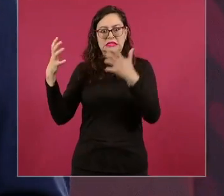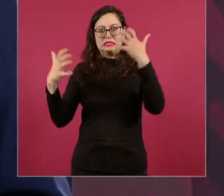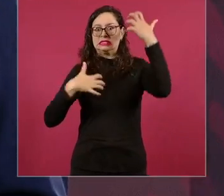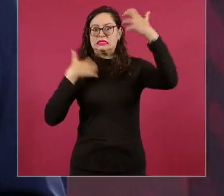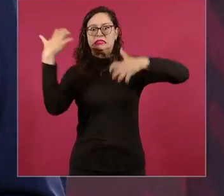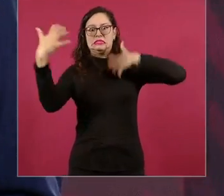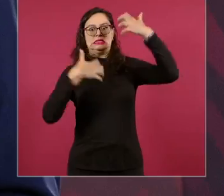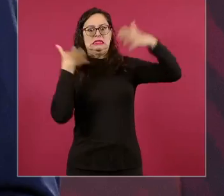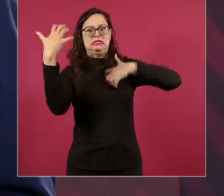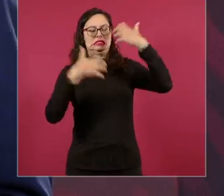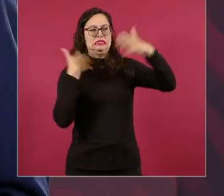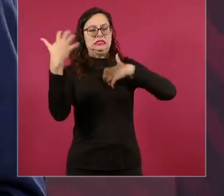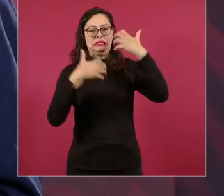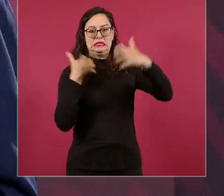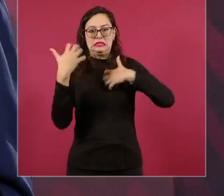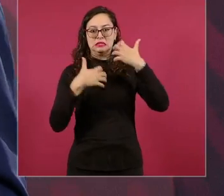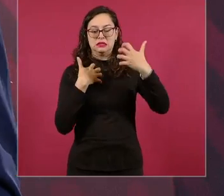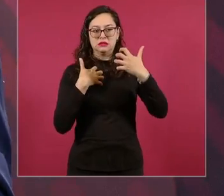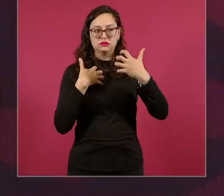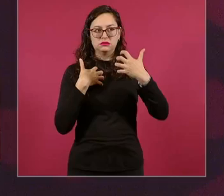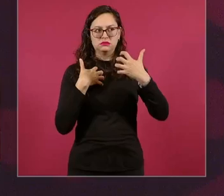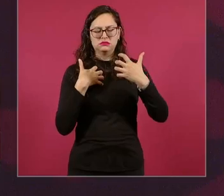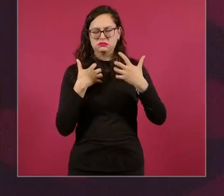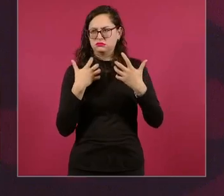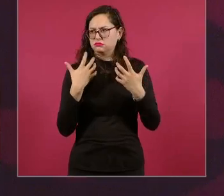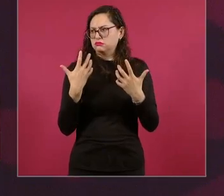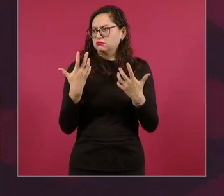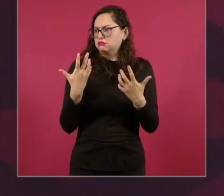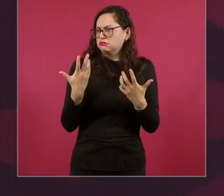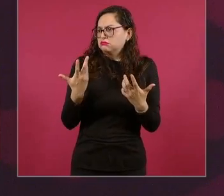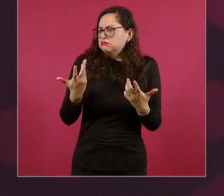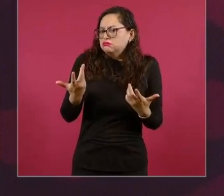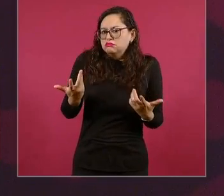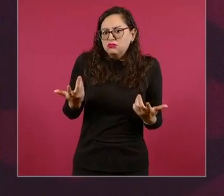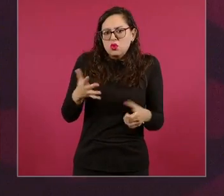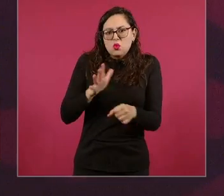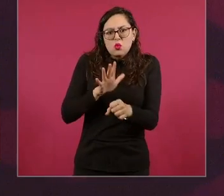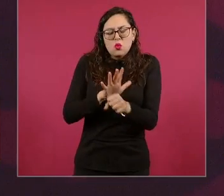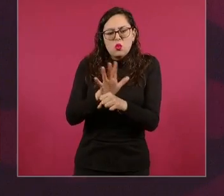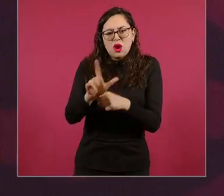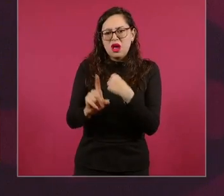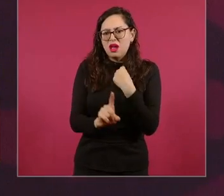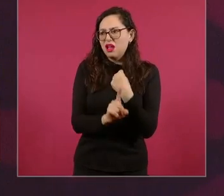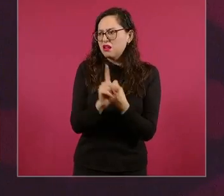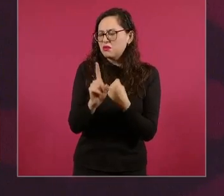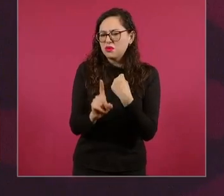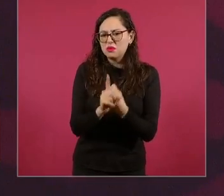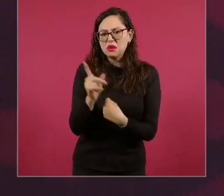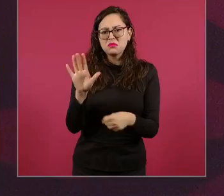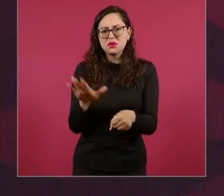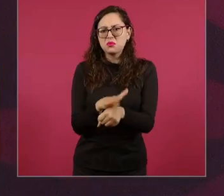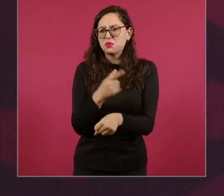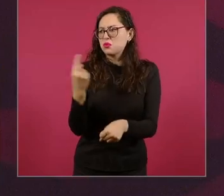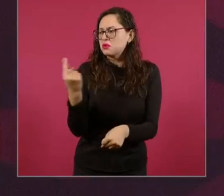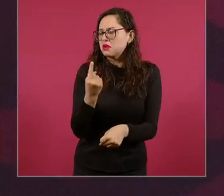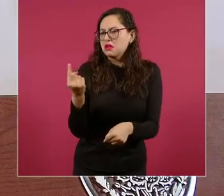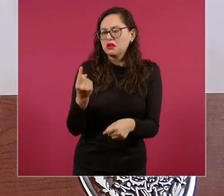y de qué se trata.